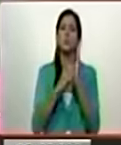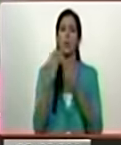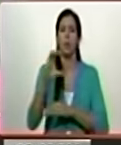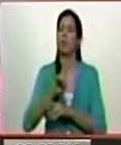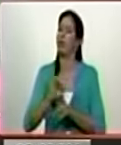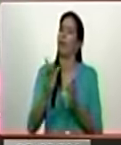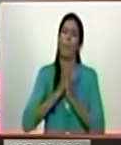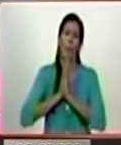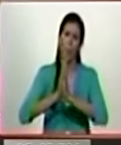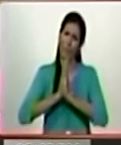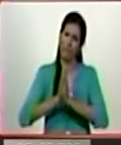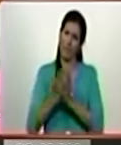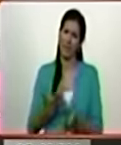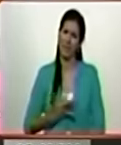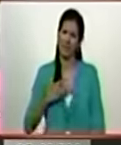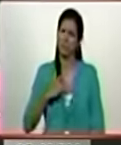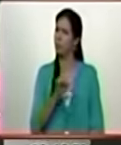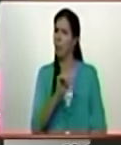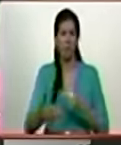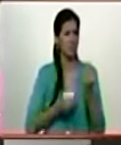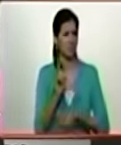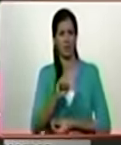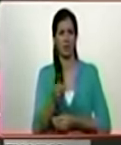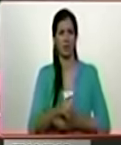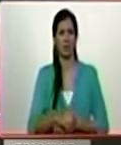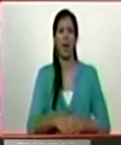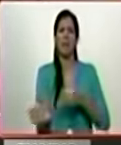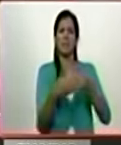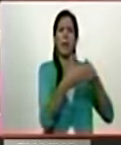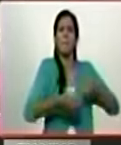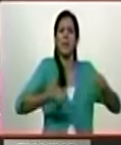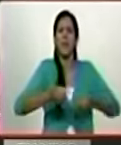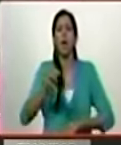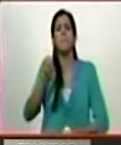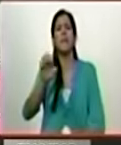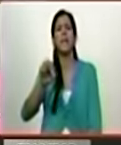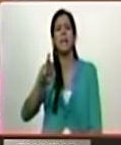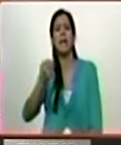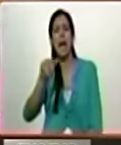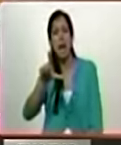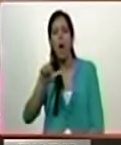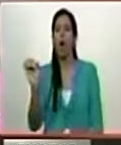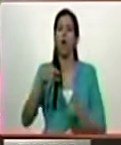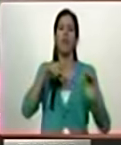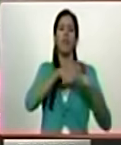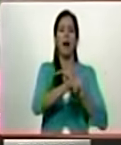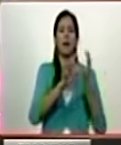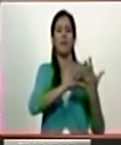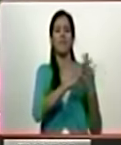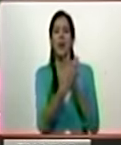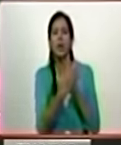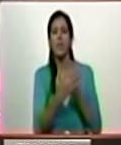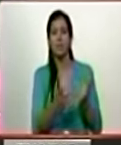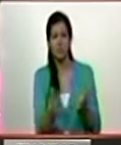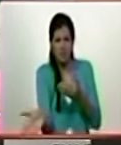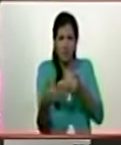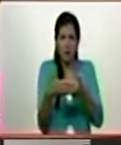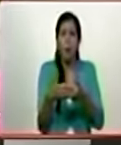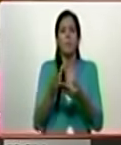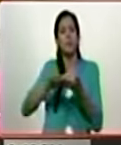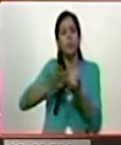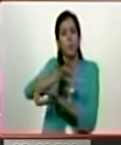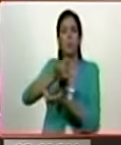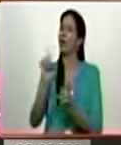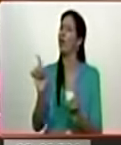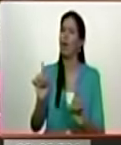no. Eso no lo vamos a hacer. A nosotros nadie nos va a decir que cerremos barrio adentro para que se solucione el problema de Colombia. No, compadre. Nosotros